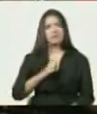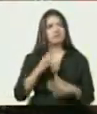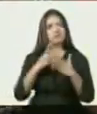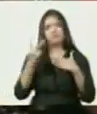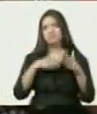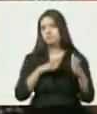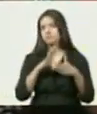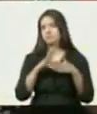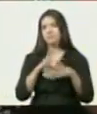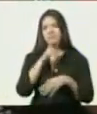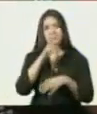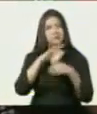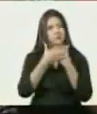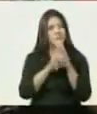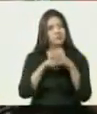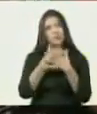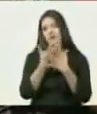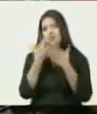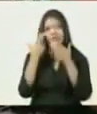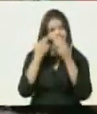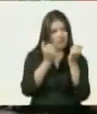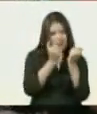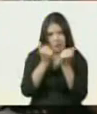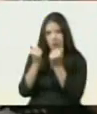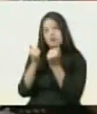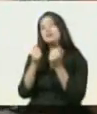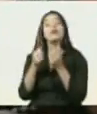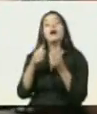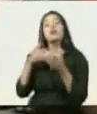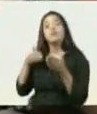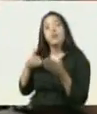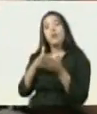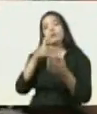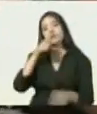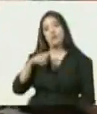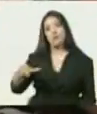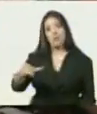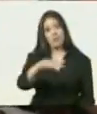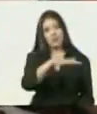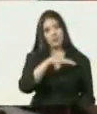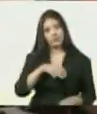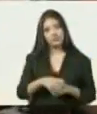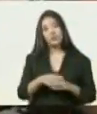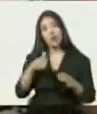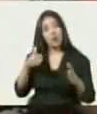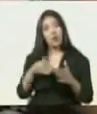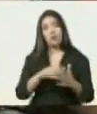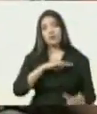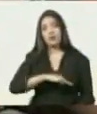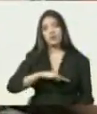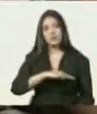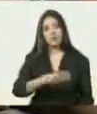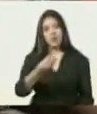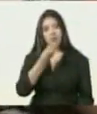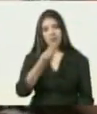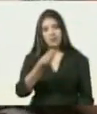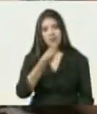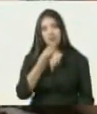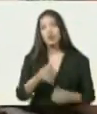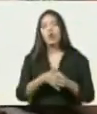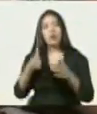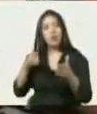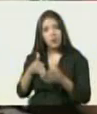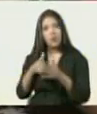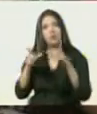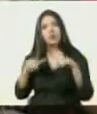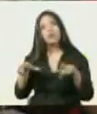acciones fascistas, terroristas, acciones criminales contra el pueblo, contra la misión de alimentación, contra las